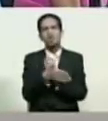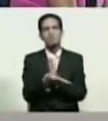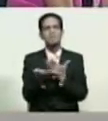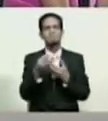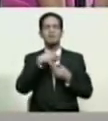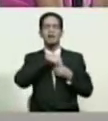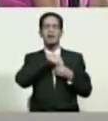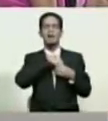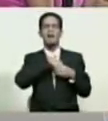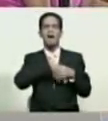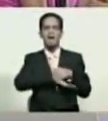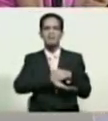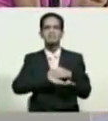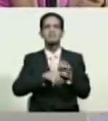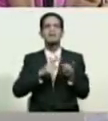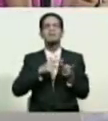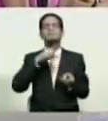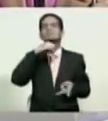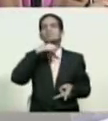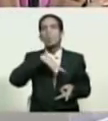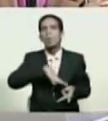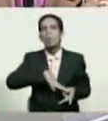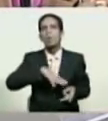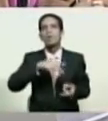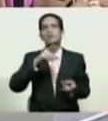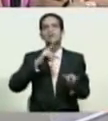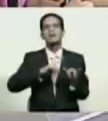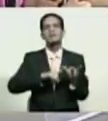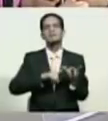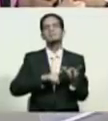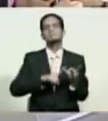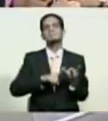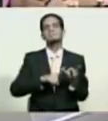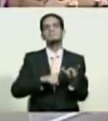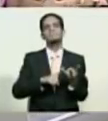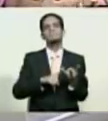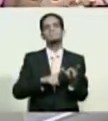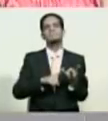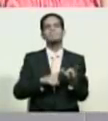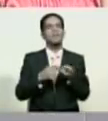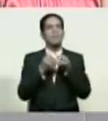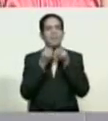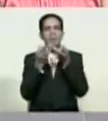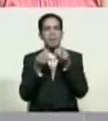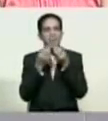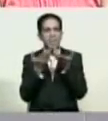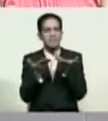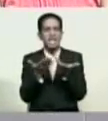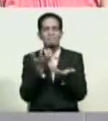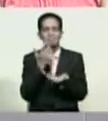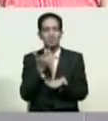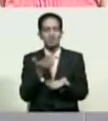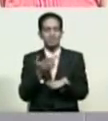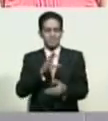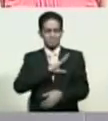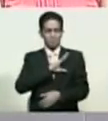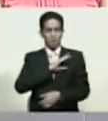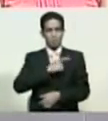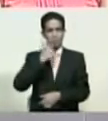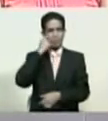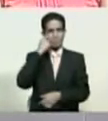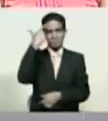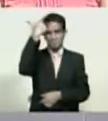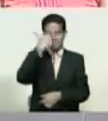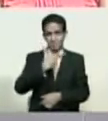raíces históricas, fuimos a hablarle desde lo más profundo de nuestra identidad. Fuimos con el